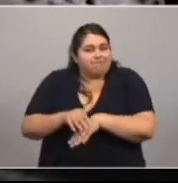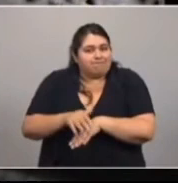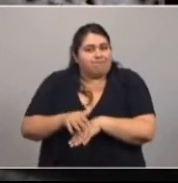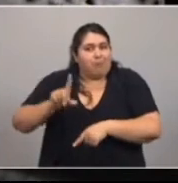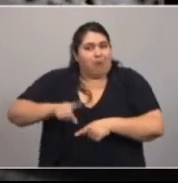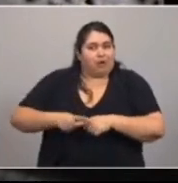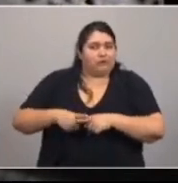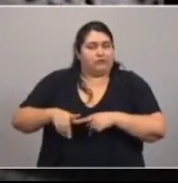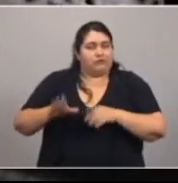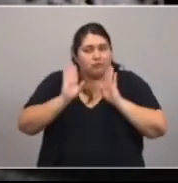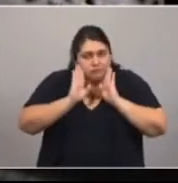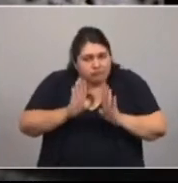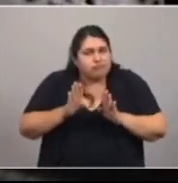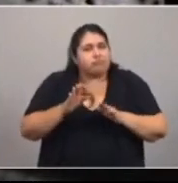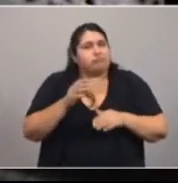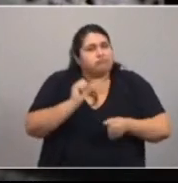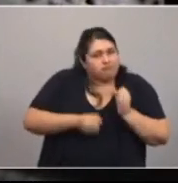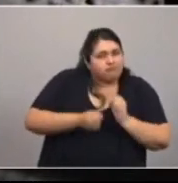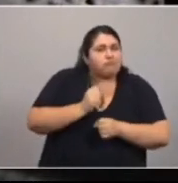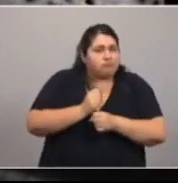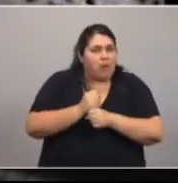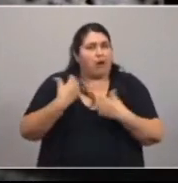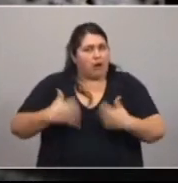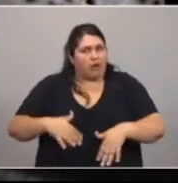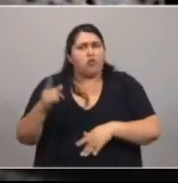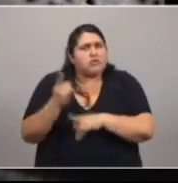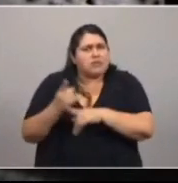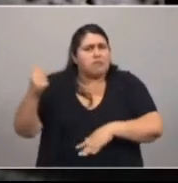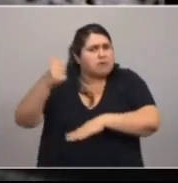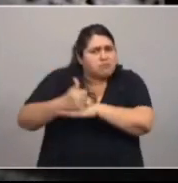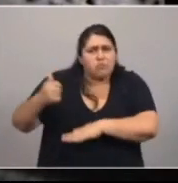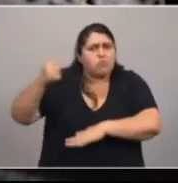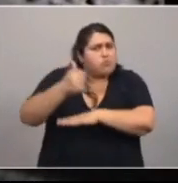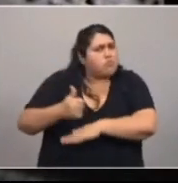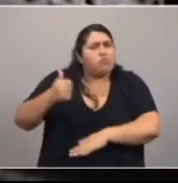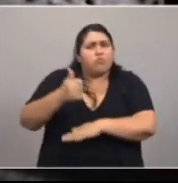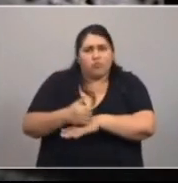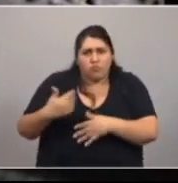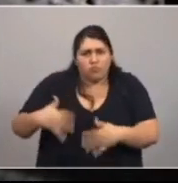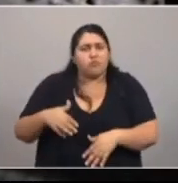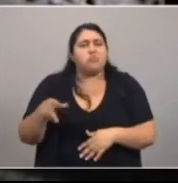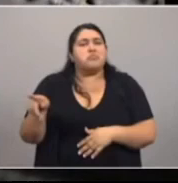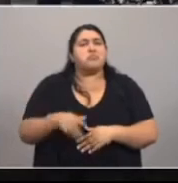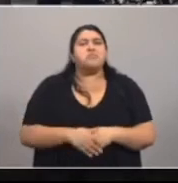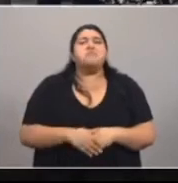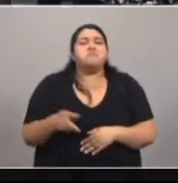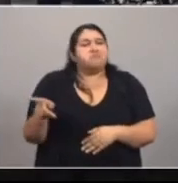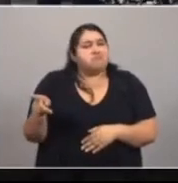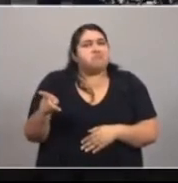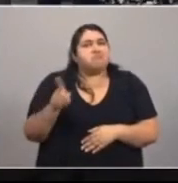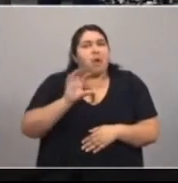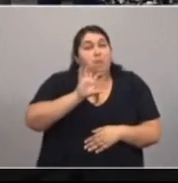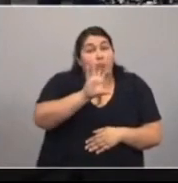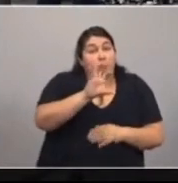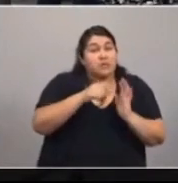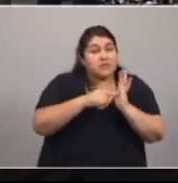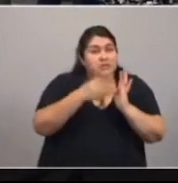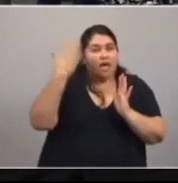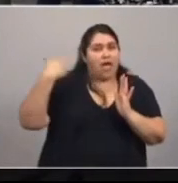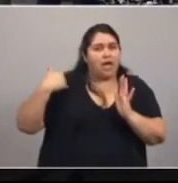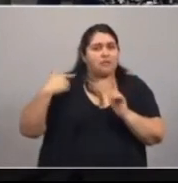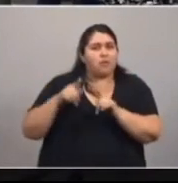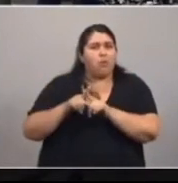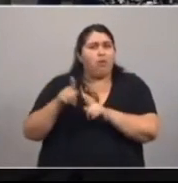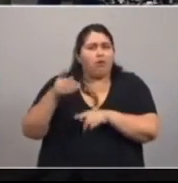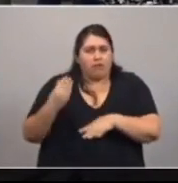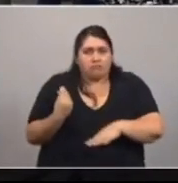así, muy presente, que ha tomado una provincia que estaba arrasada, porque también está bueno recordar, ¿no?, de dónde venimos.